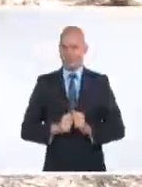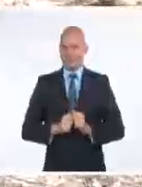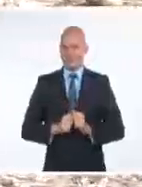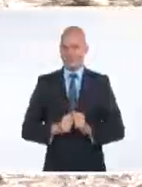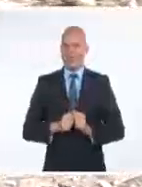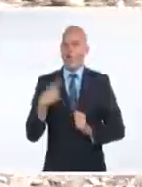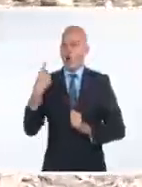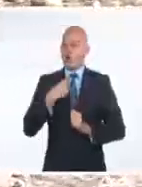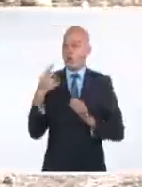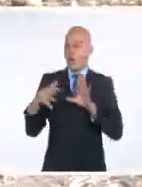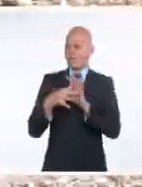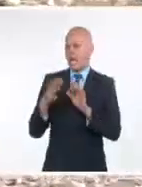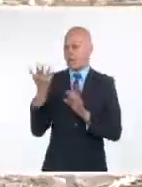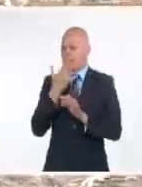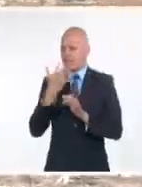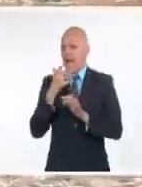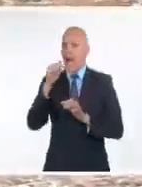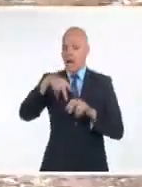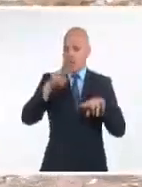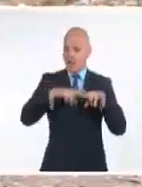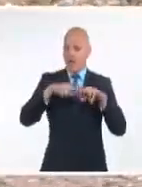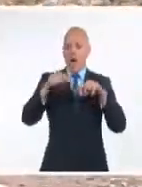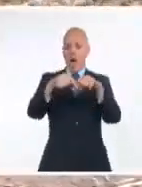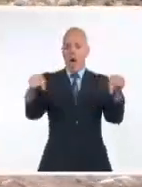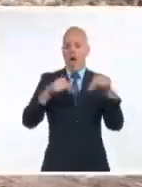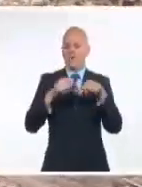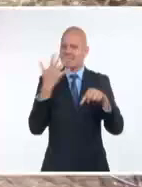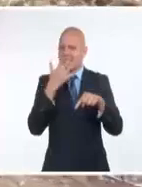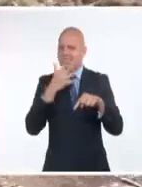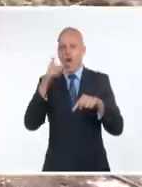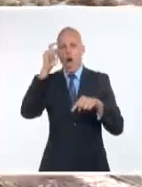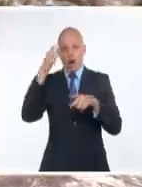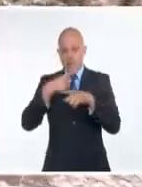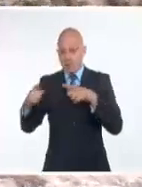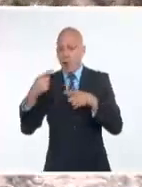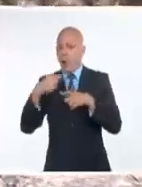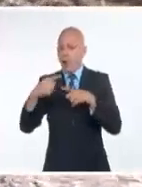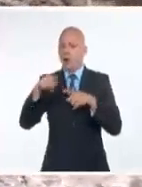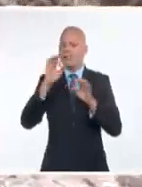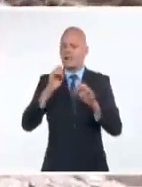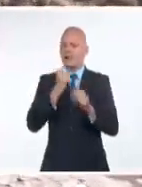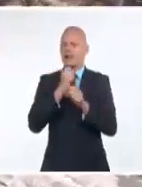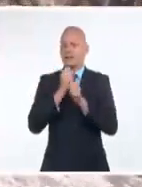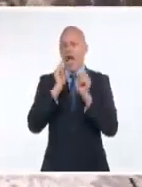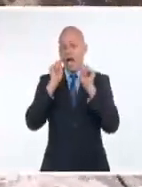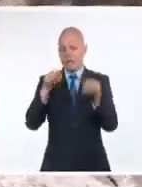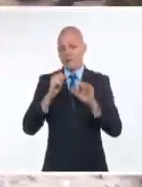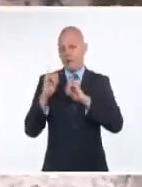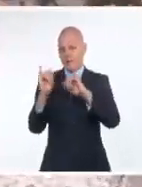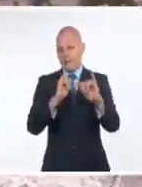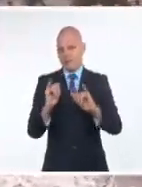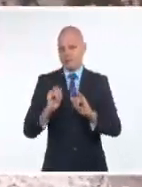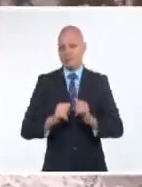Comunicación de la Oficina del Historiador de la Ciudad de La Habana, el camarógrafo Roy Ávila e Indira Román, para el Sistema Informativo de la